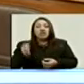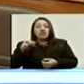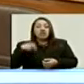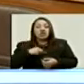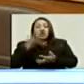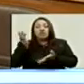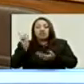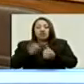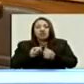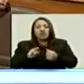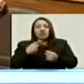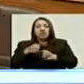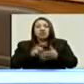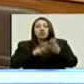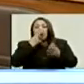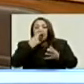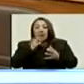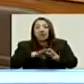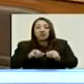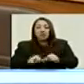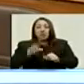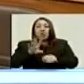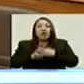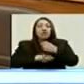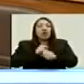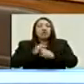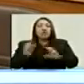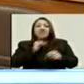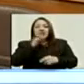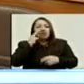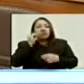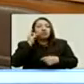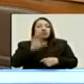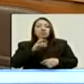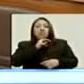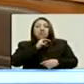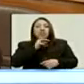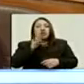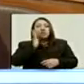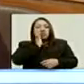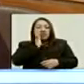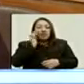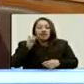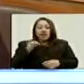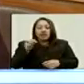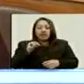nosotros esperamos esto, estamos haciendo que un niño permanezca 4 años sin haber sido reconocido por sus padres.